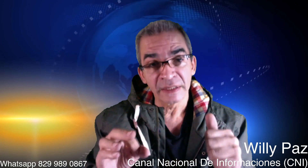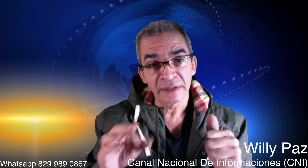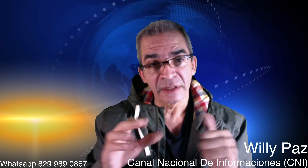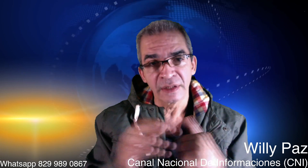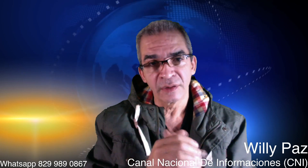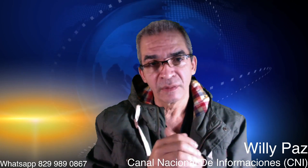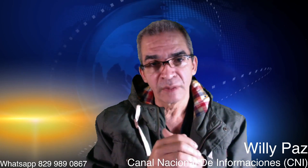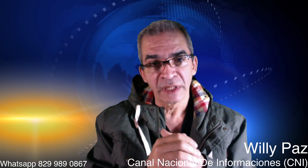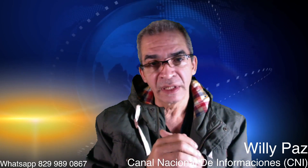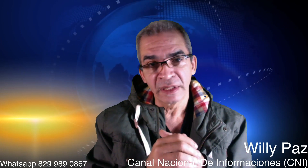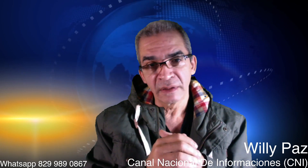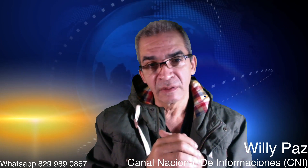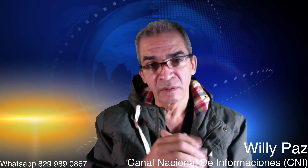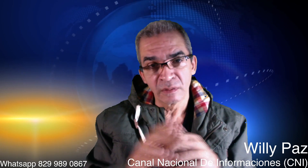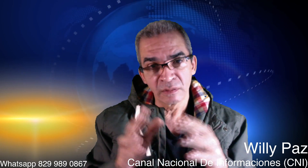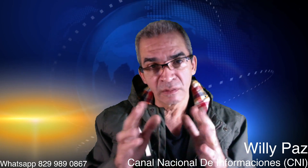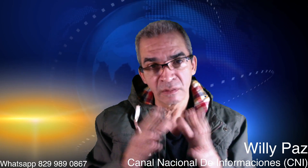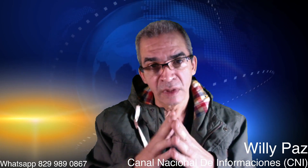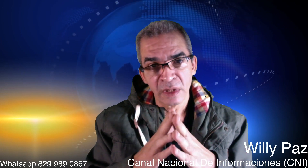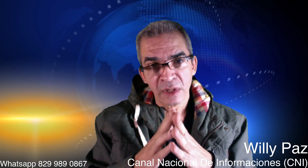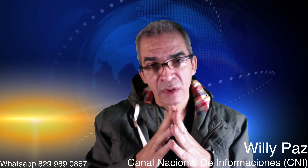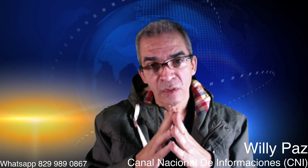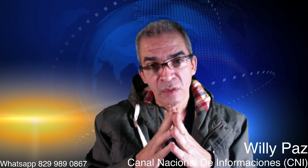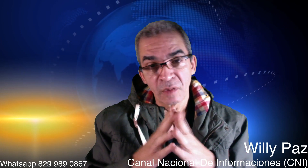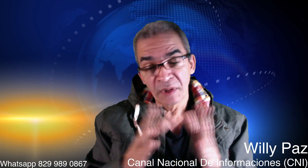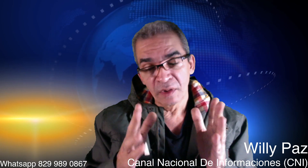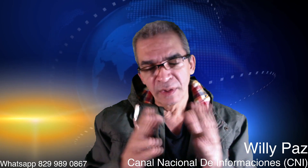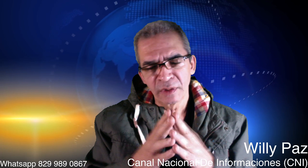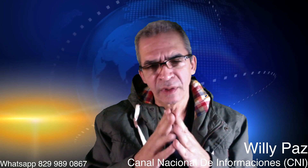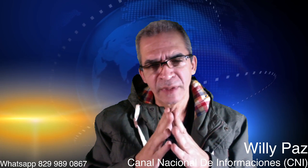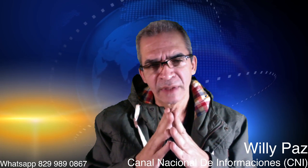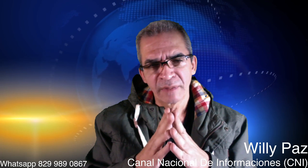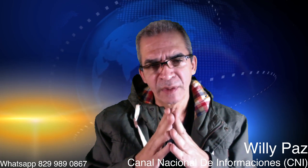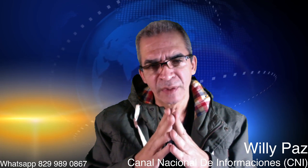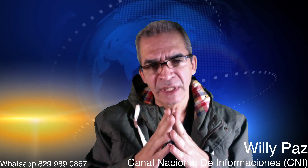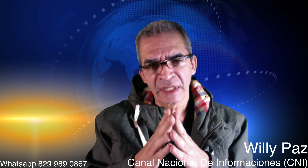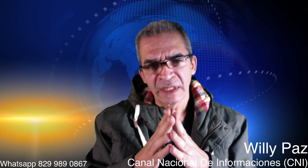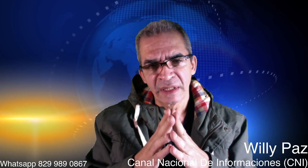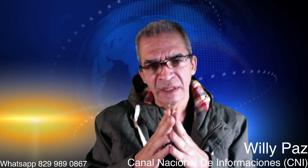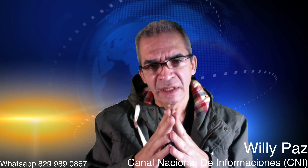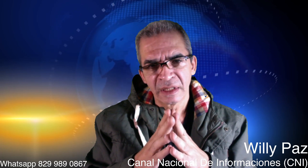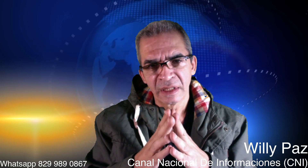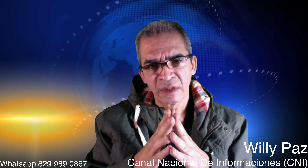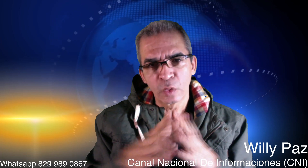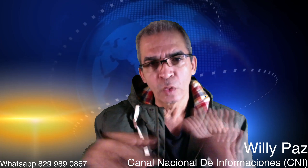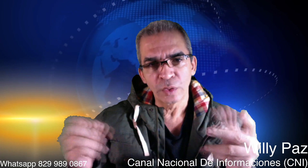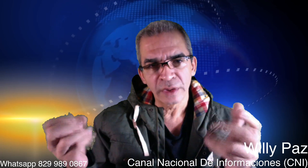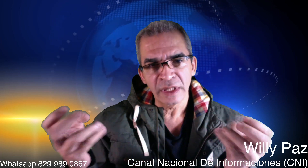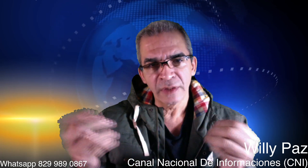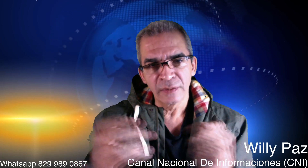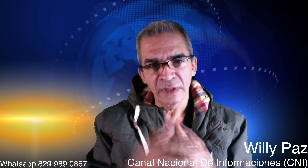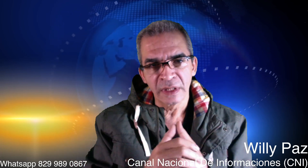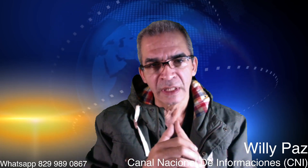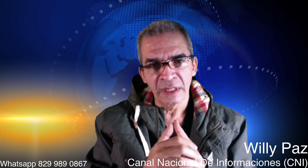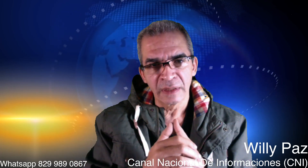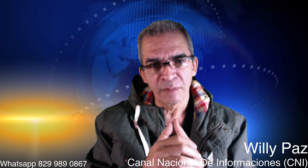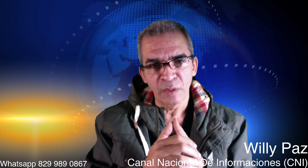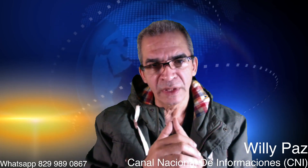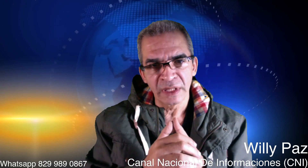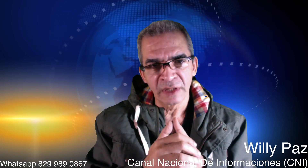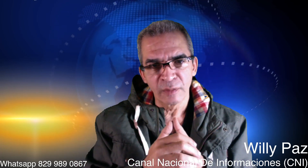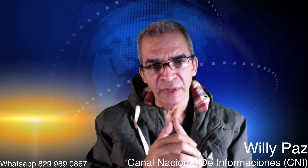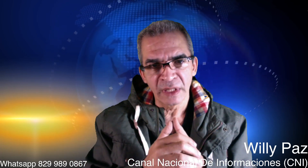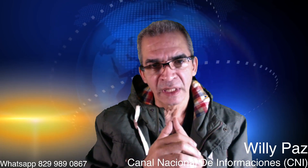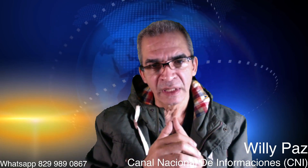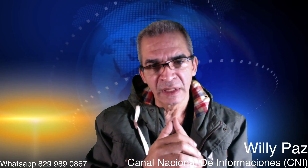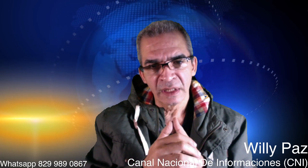Pellegrín Castillo. Pellegrín, un hombre joven todavía, pero ya curtido en la